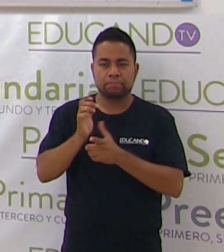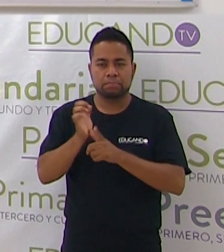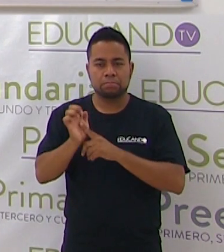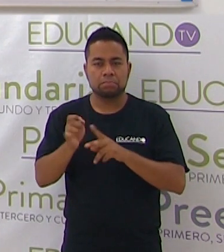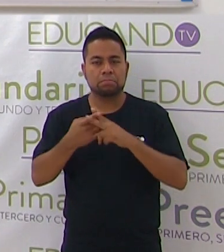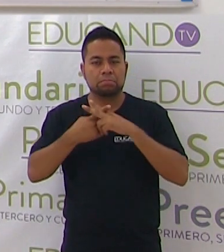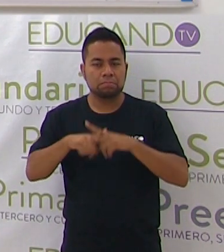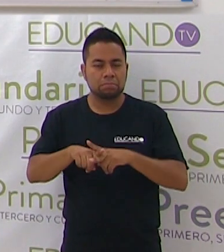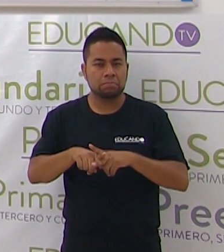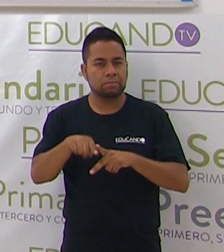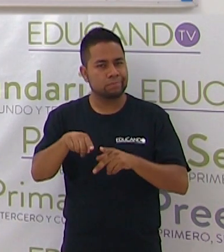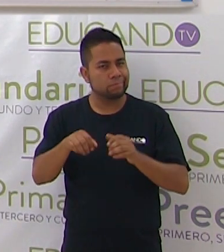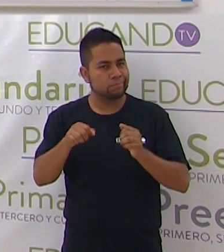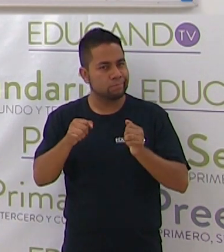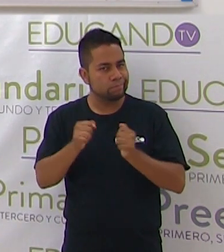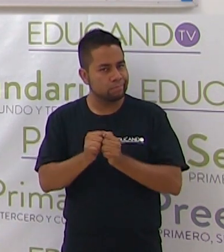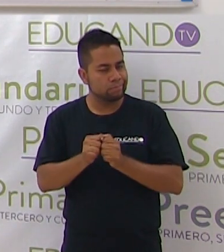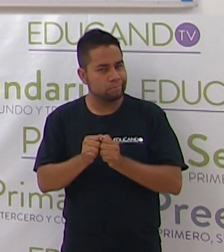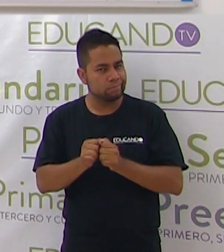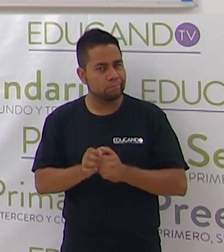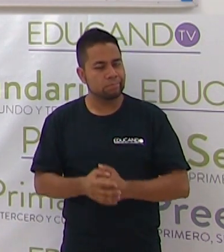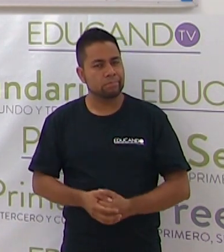a empezar con